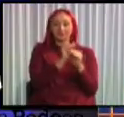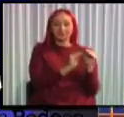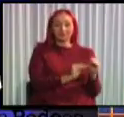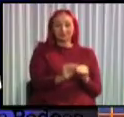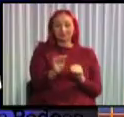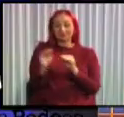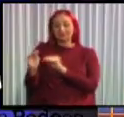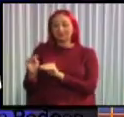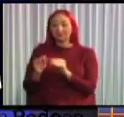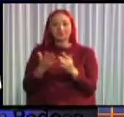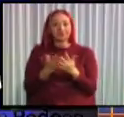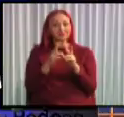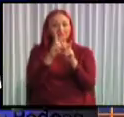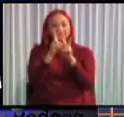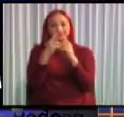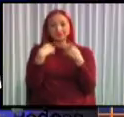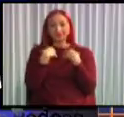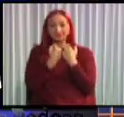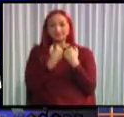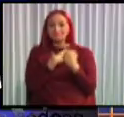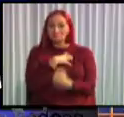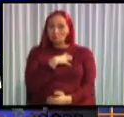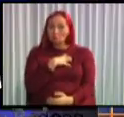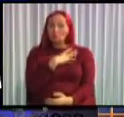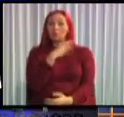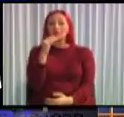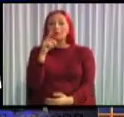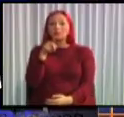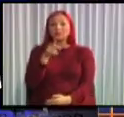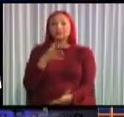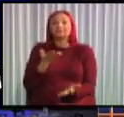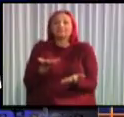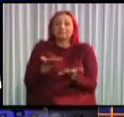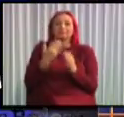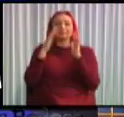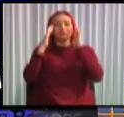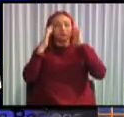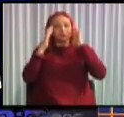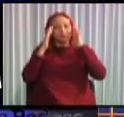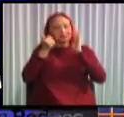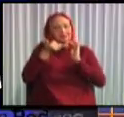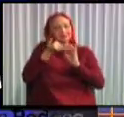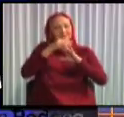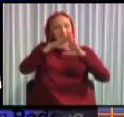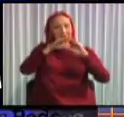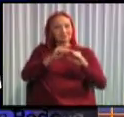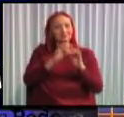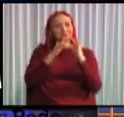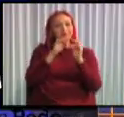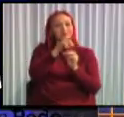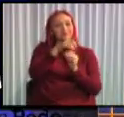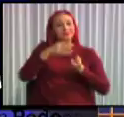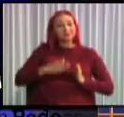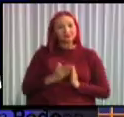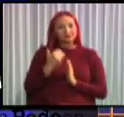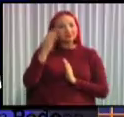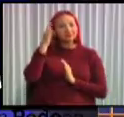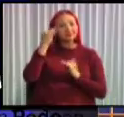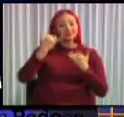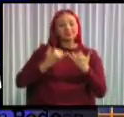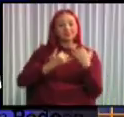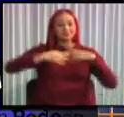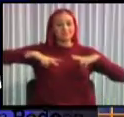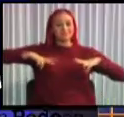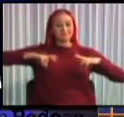movilizarse, el tema de la salud propiamente, y que usted pueda enfocarse en esta noche en que sus hijos hoy por hoy en